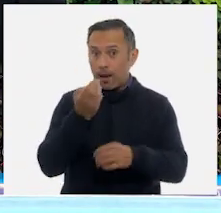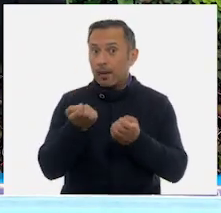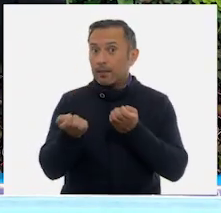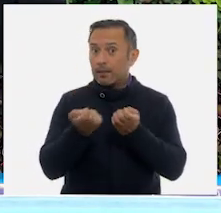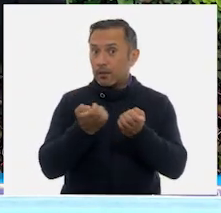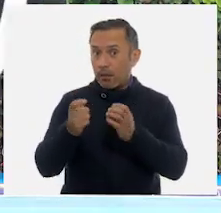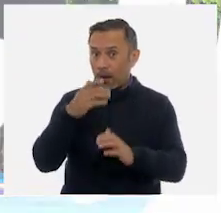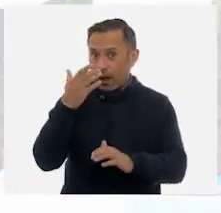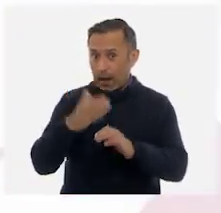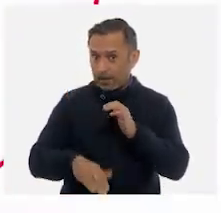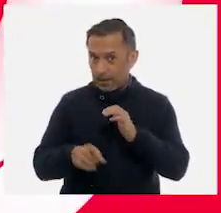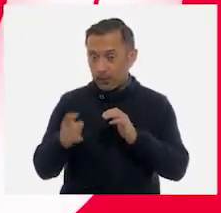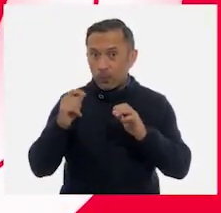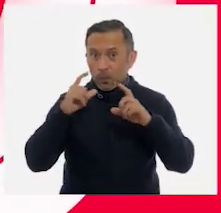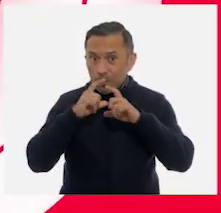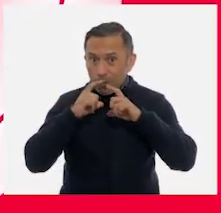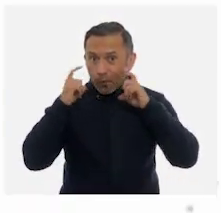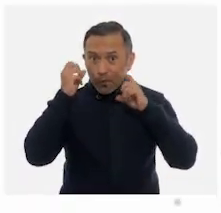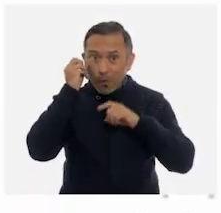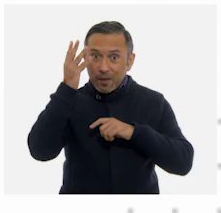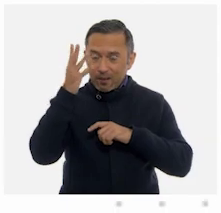no olvides la protección.